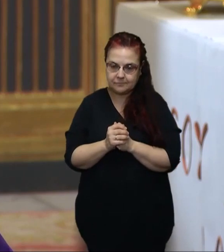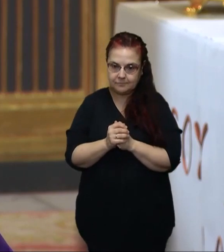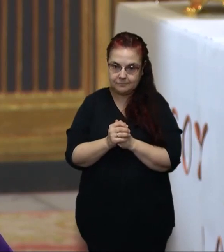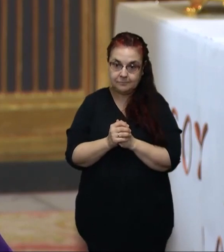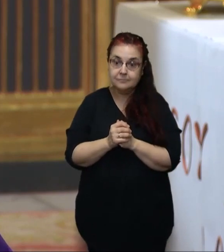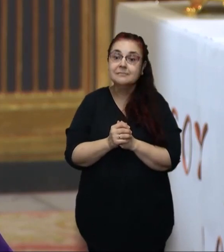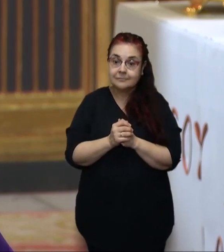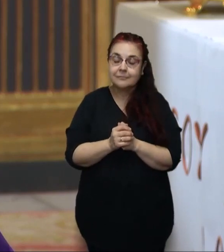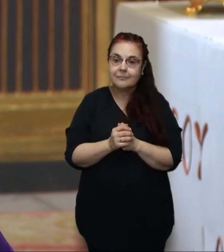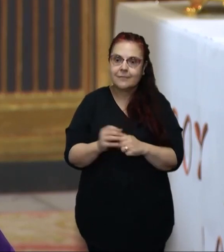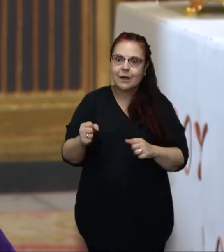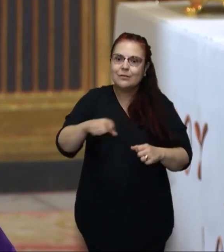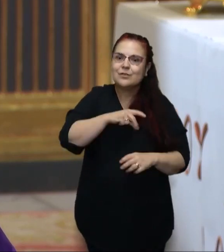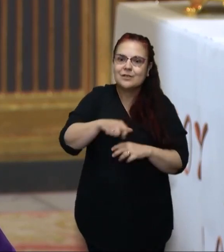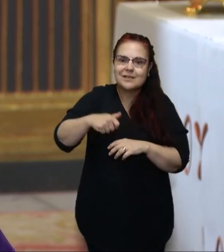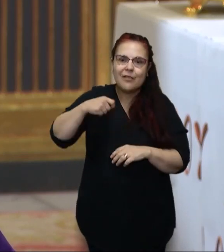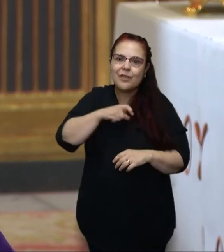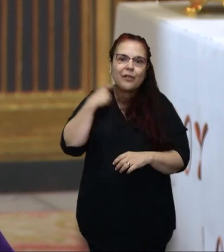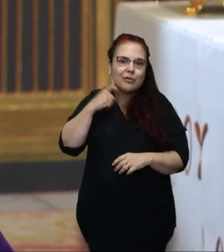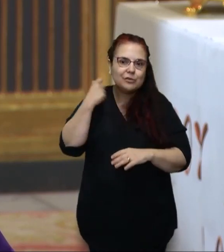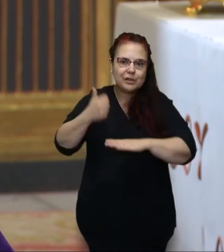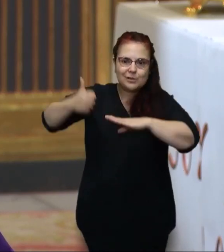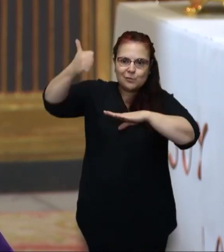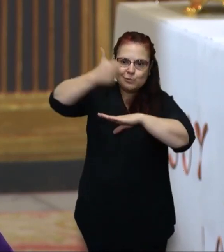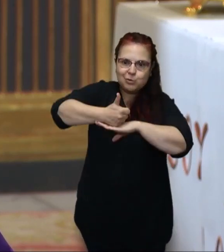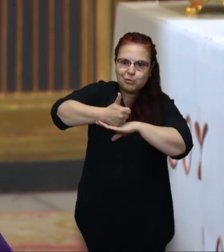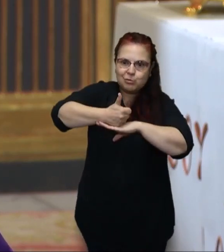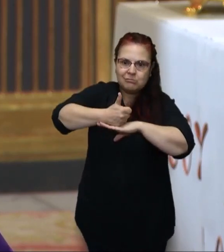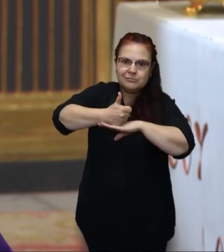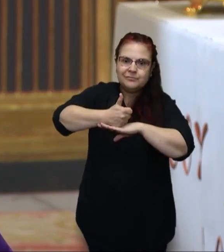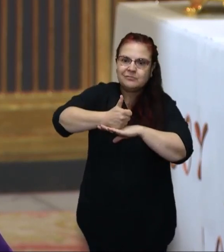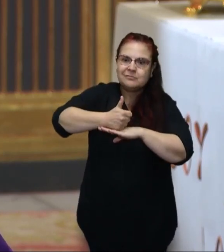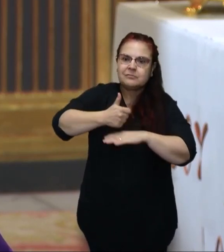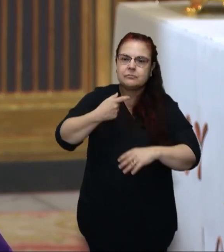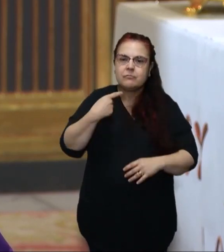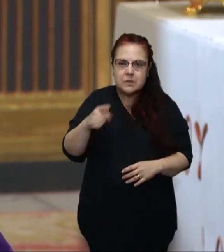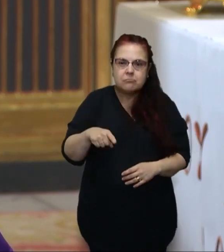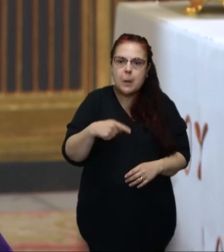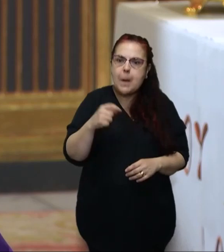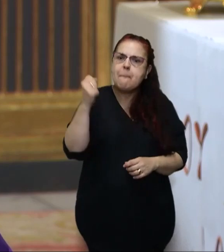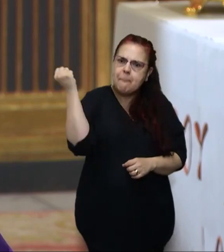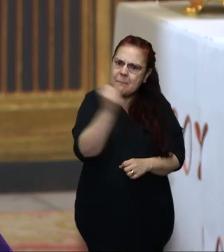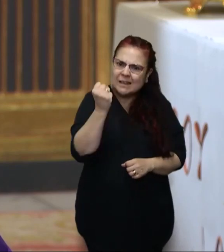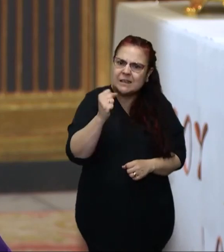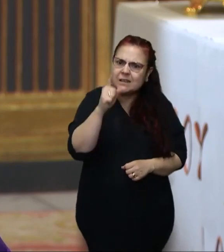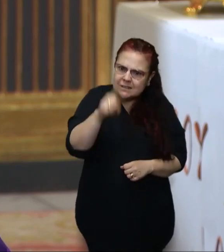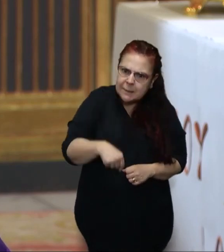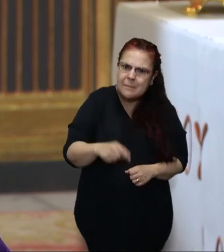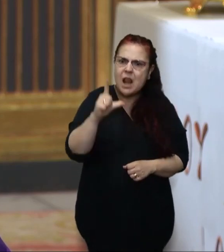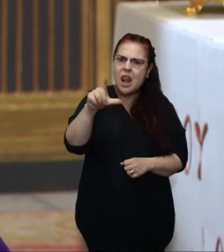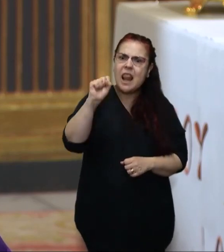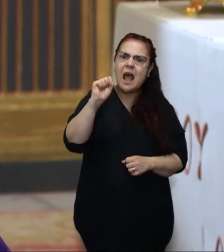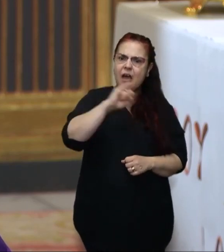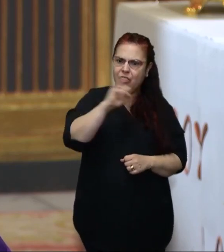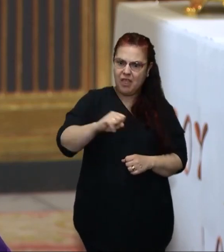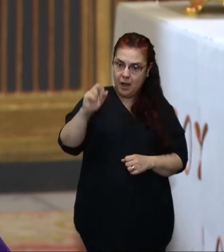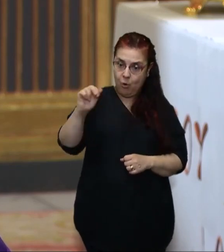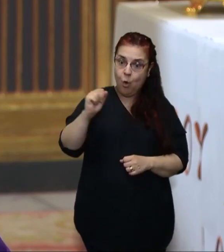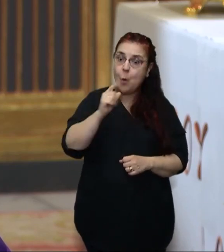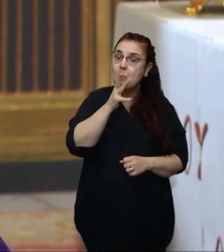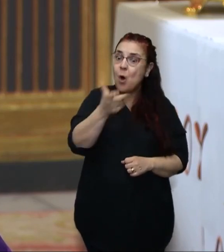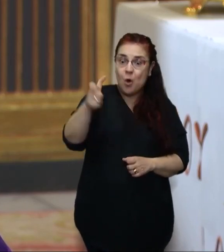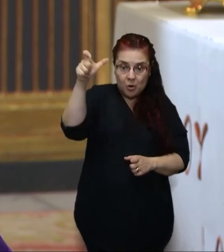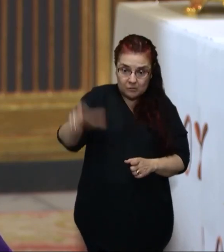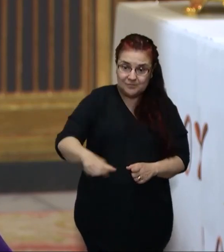Los sumos sacerdotes decidieron matar también a Lázaro, porque muchos judíos, por su